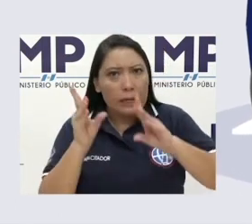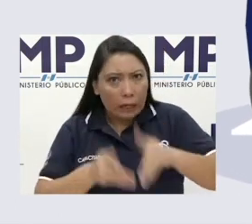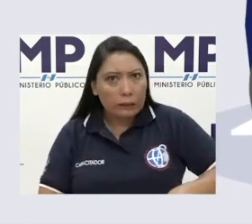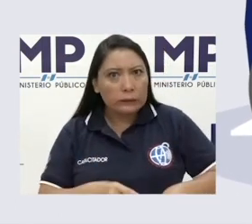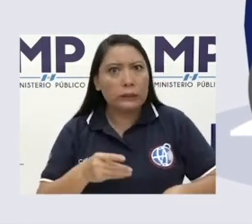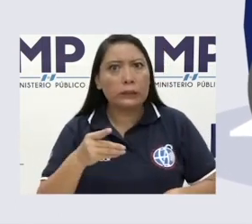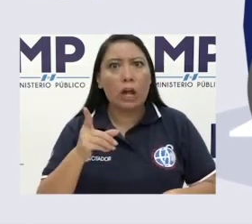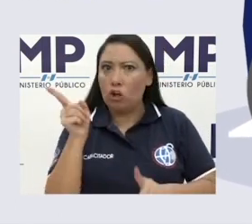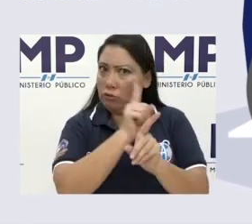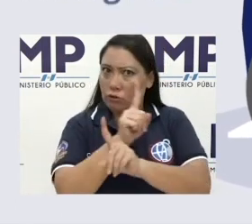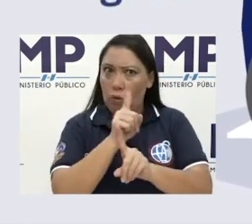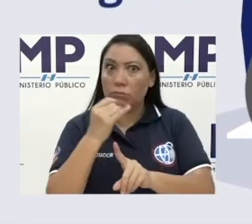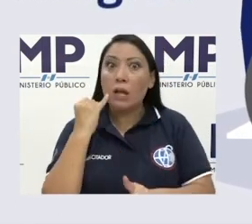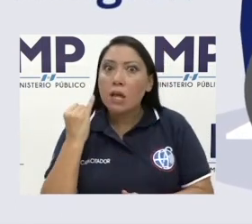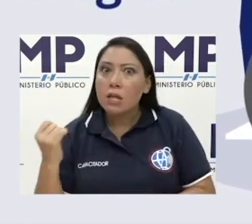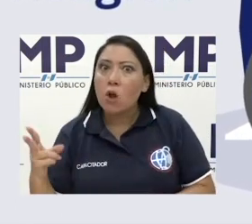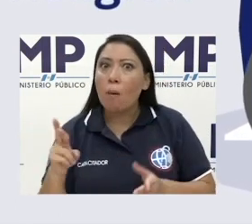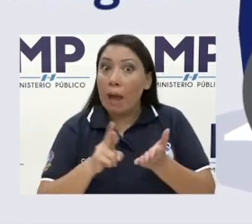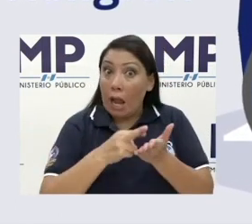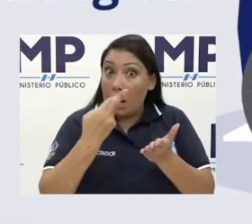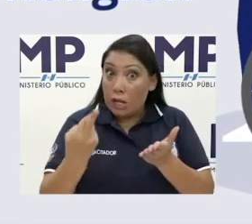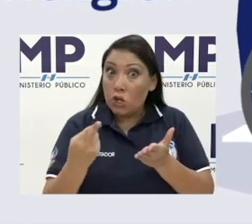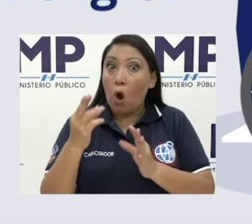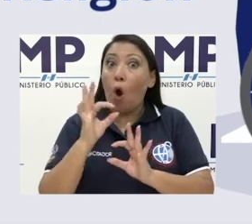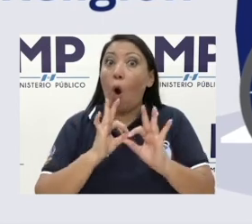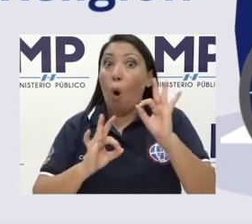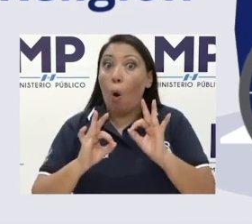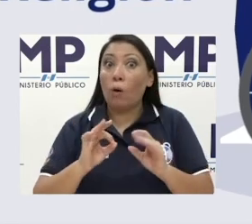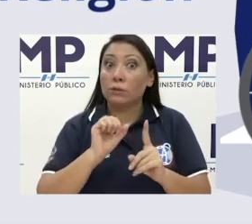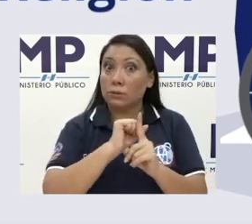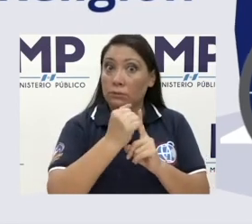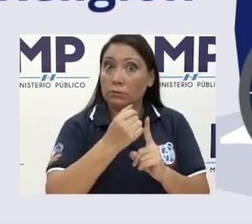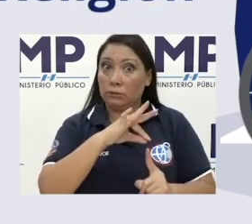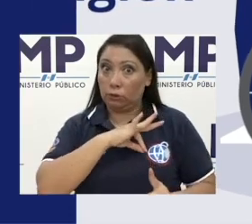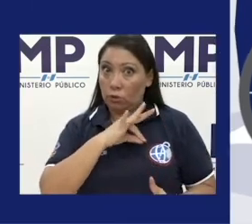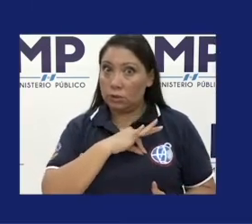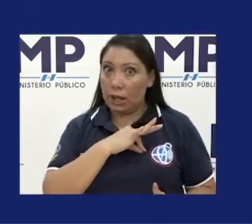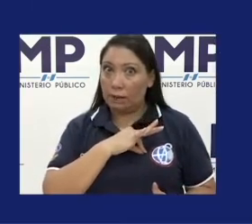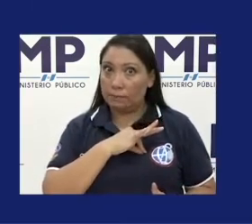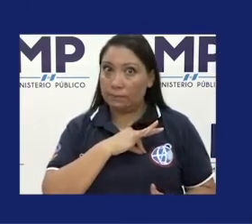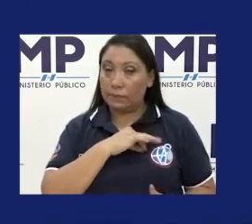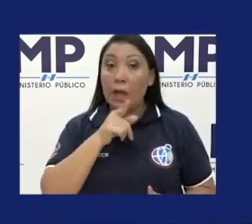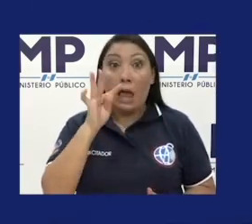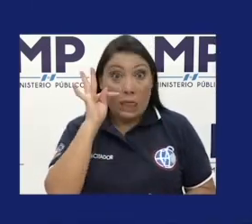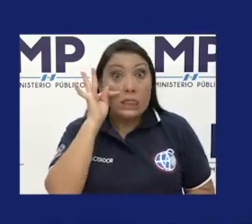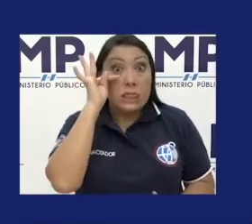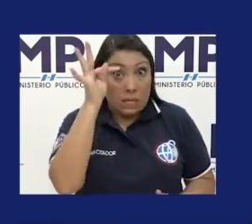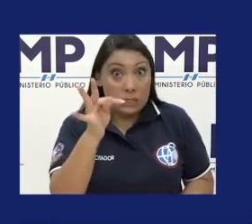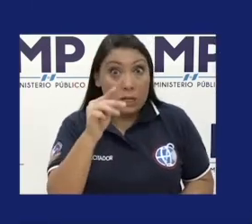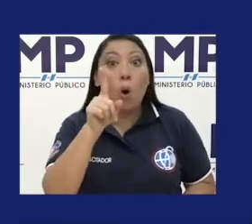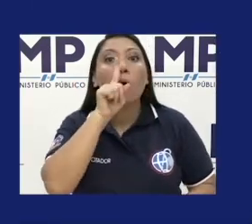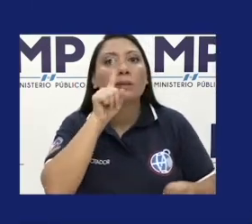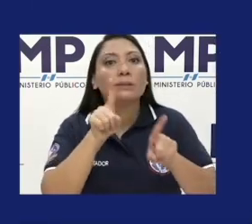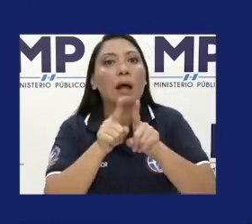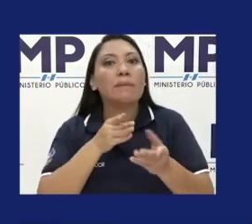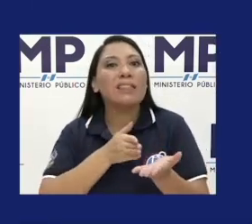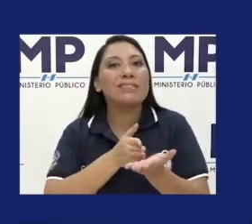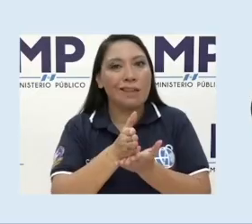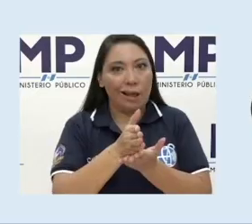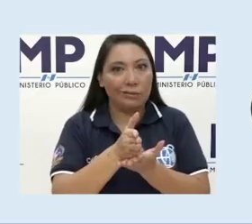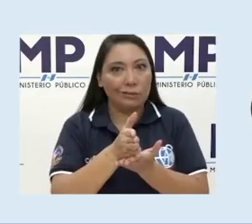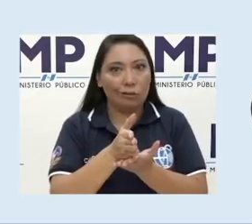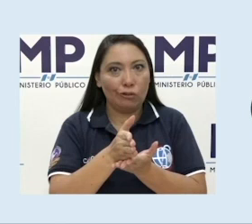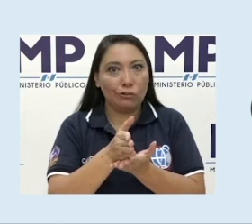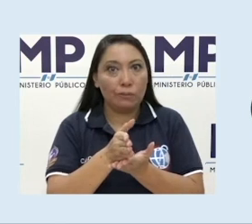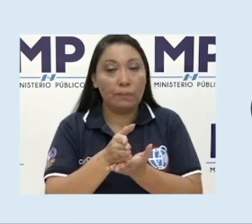edad, género, idioma, religión o tu condición social. Como testigo, también tienes